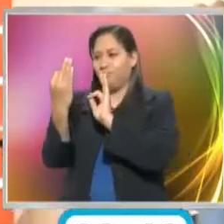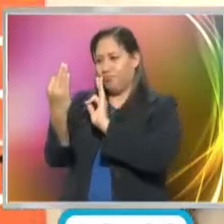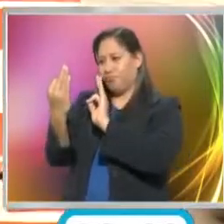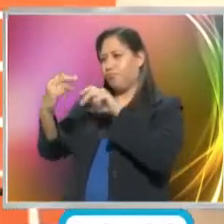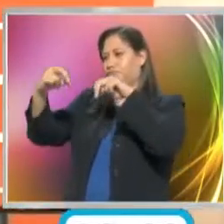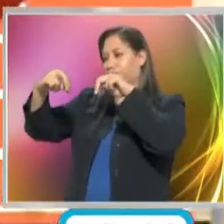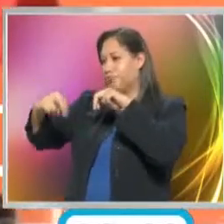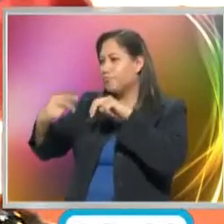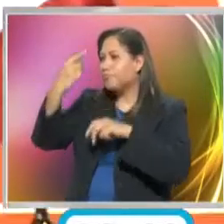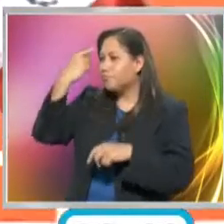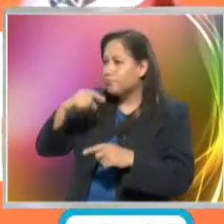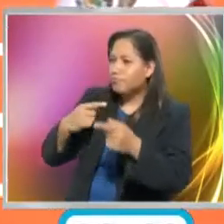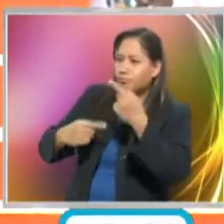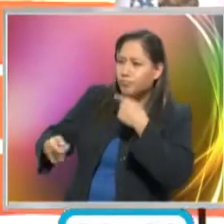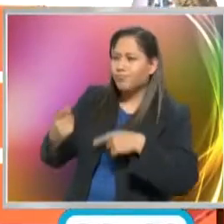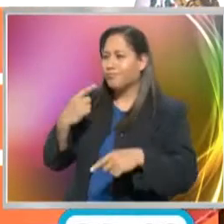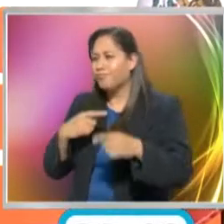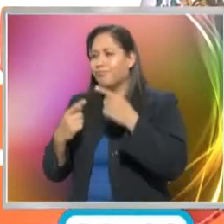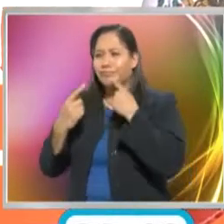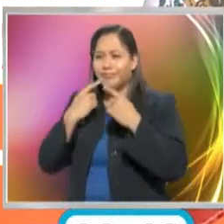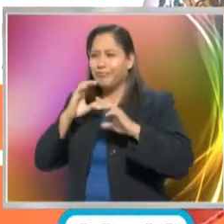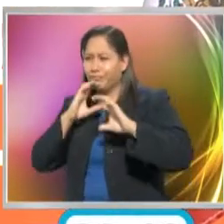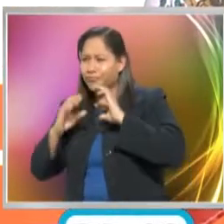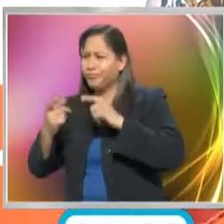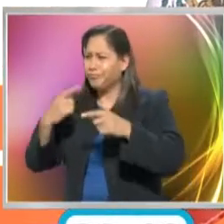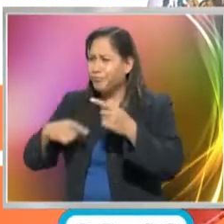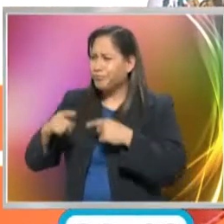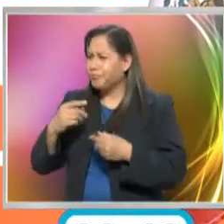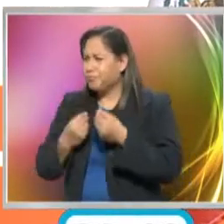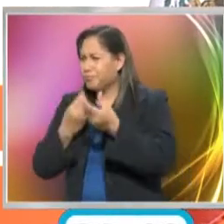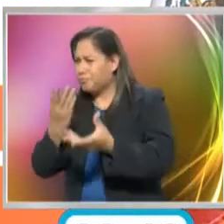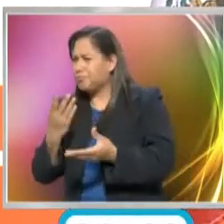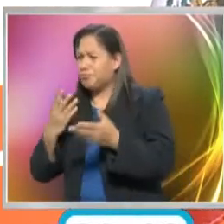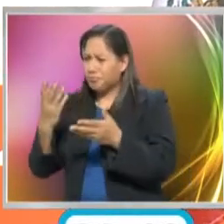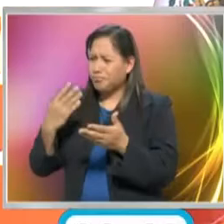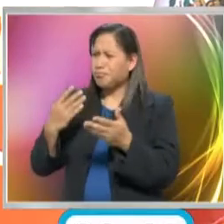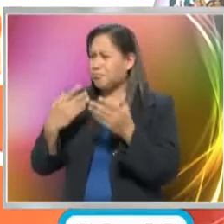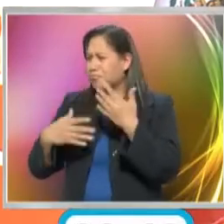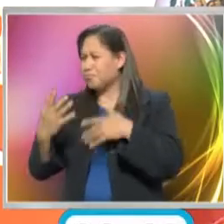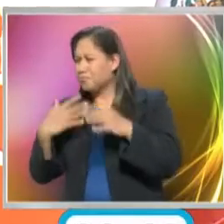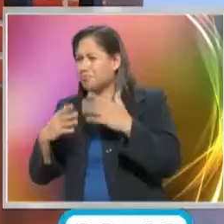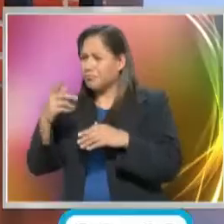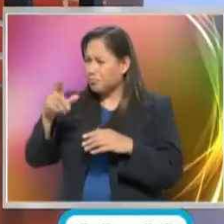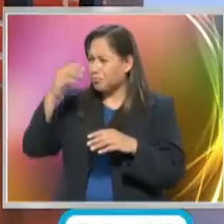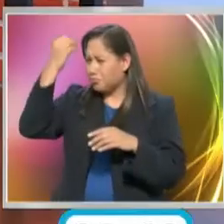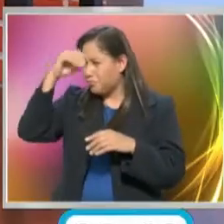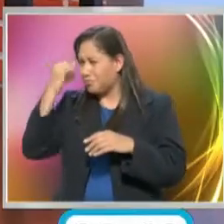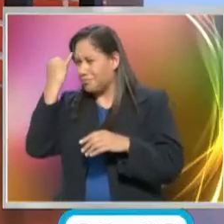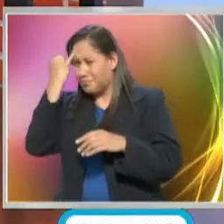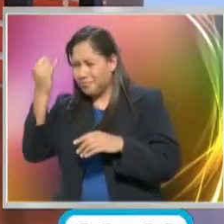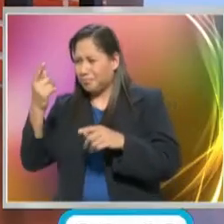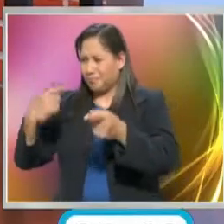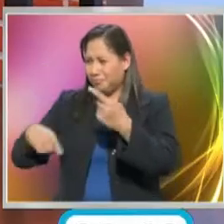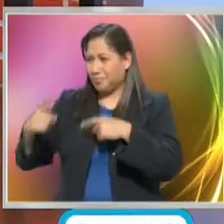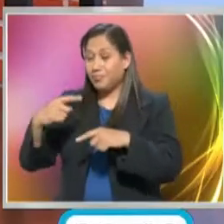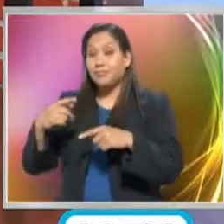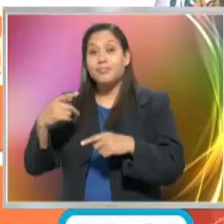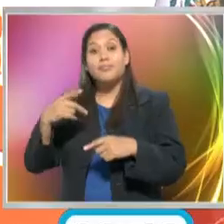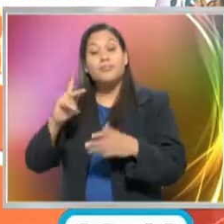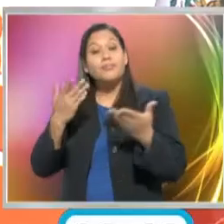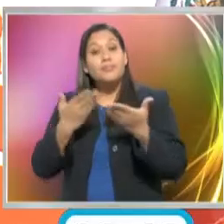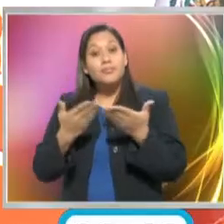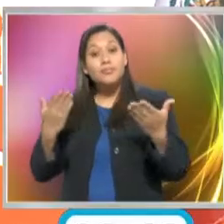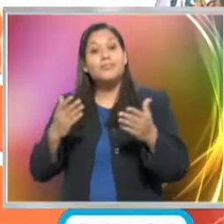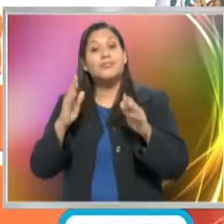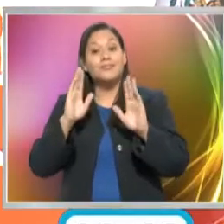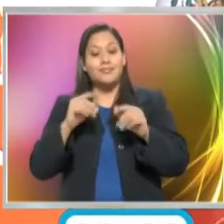la comunicación y la mercadotecnia ha evolucionado de una manera muy importante. Sí. Es increíble como en pocos años esto ha